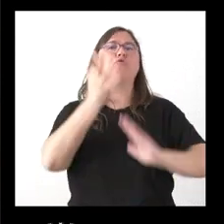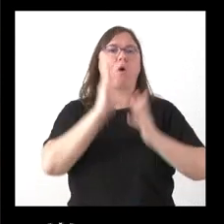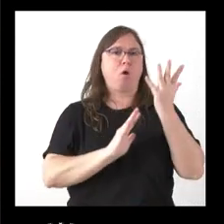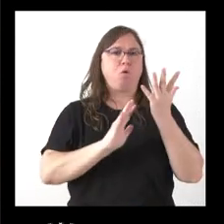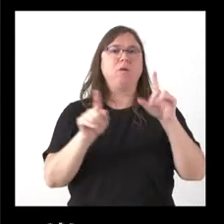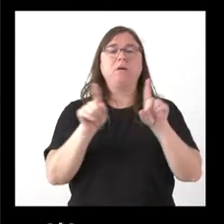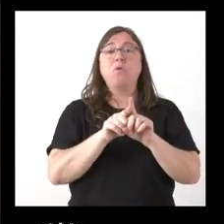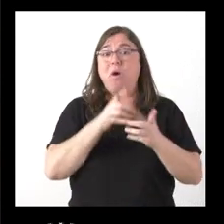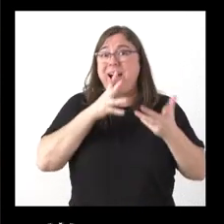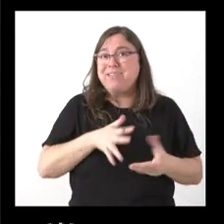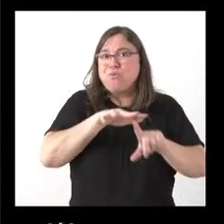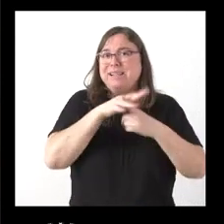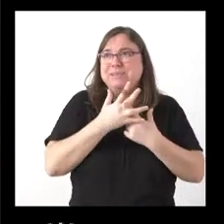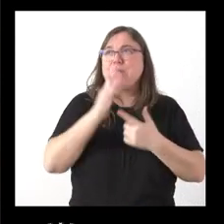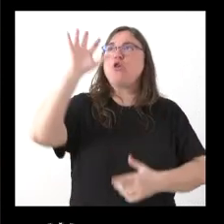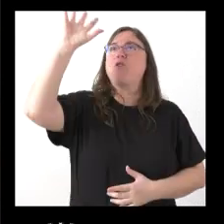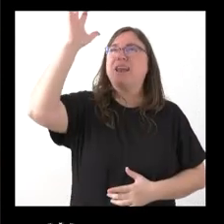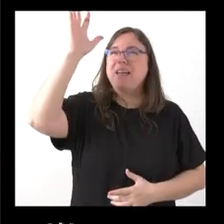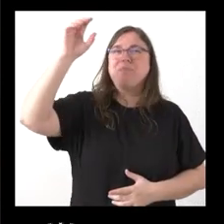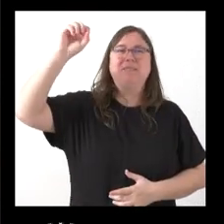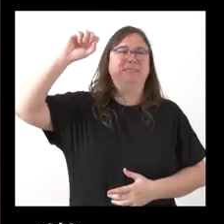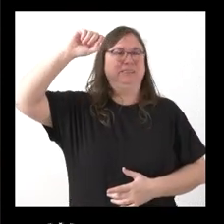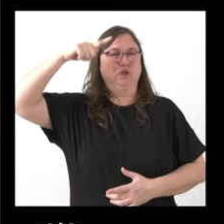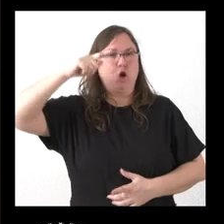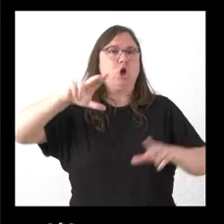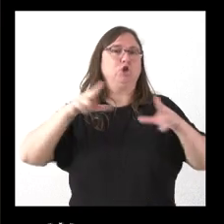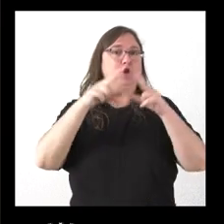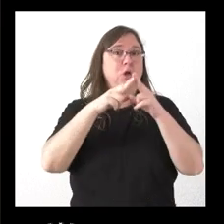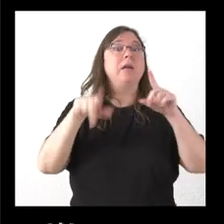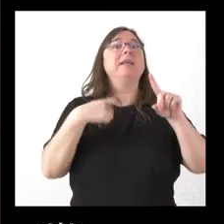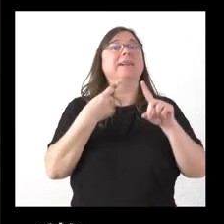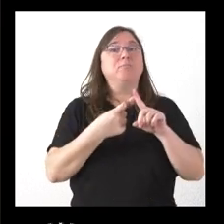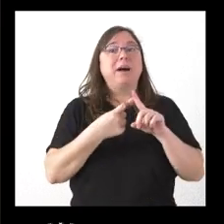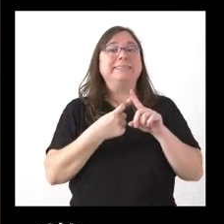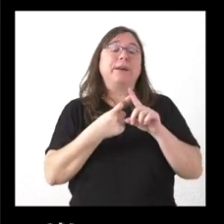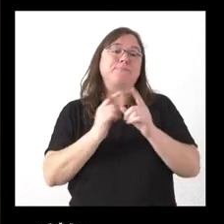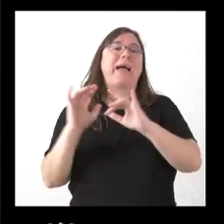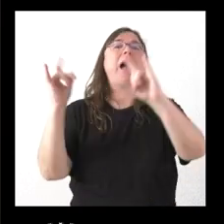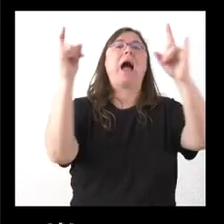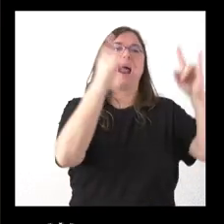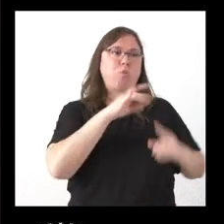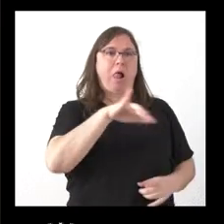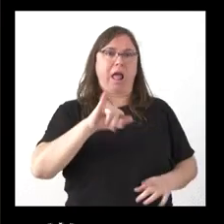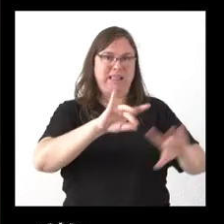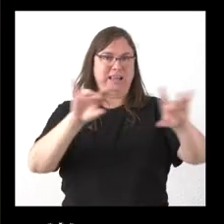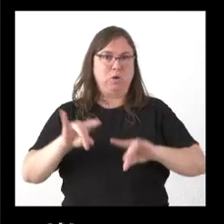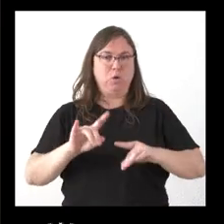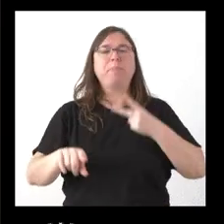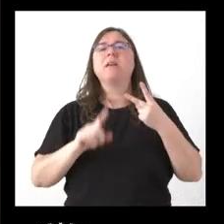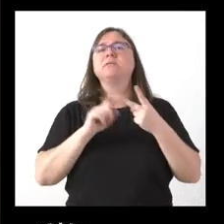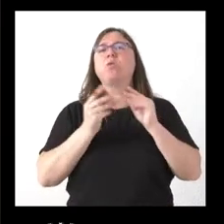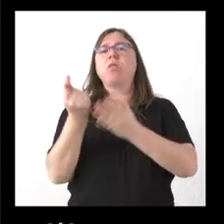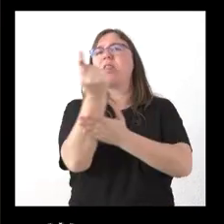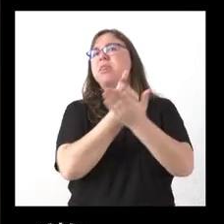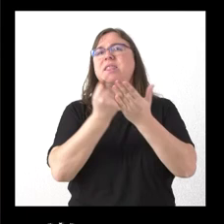las actuales situaciones climáticas socioeconómicas y El combustible existente en nuestro territorio en segundo lugar diseña hace el